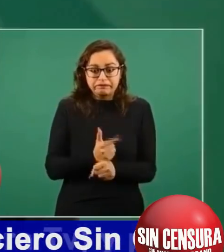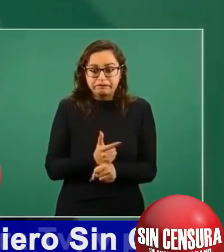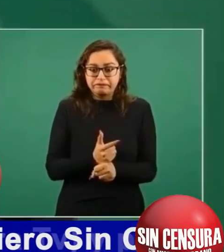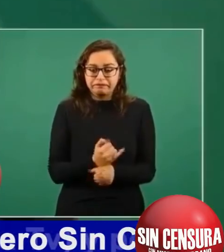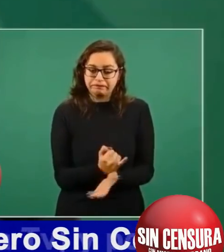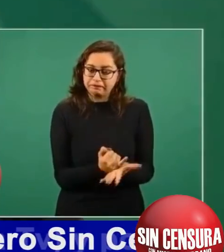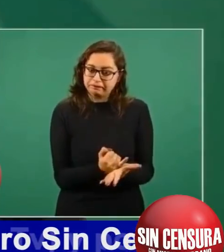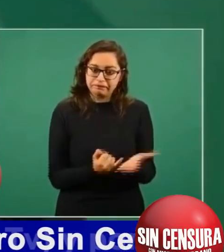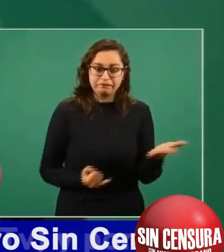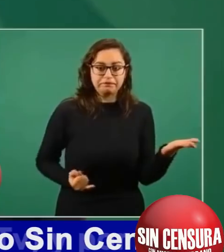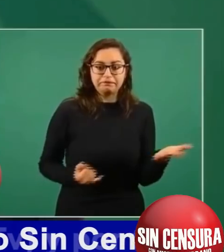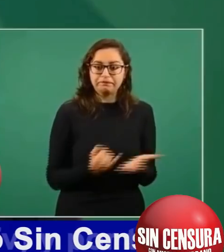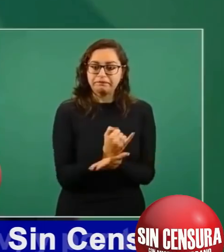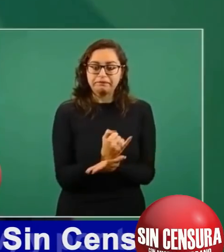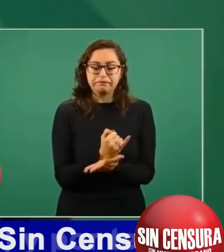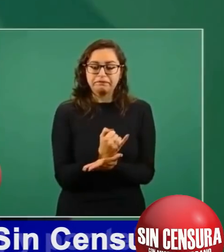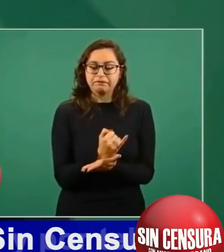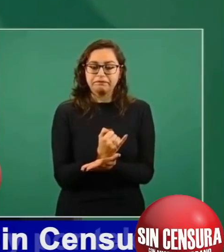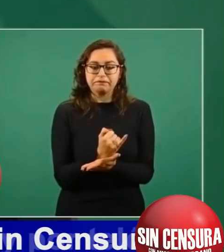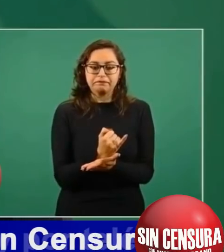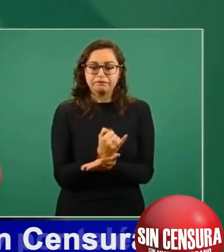deciden